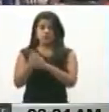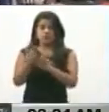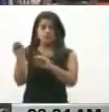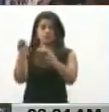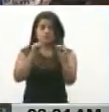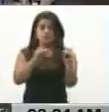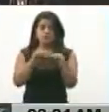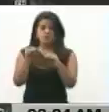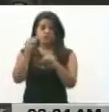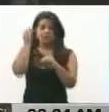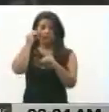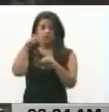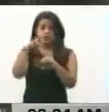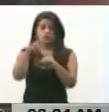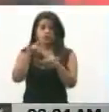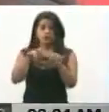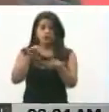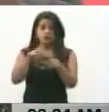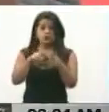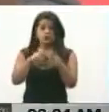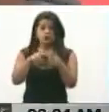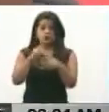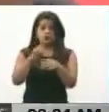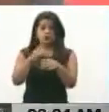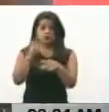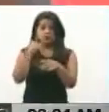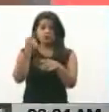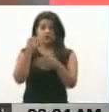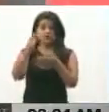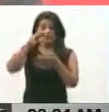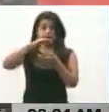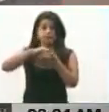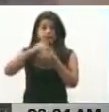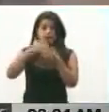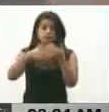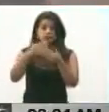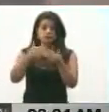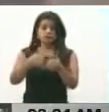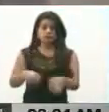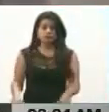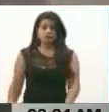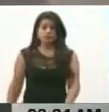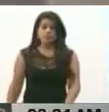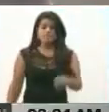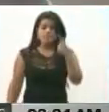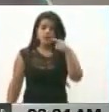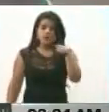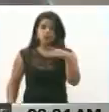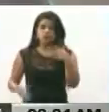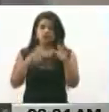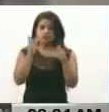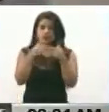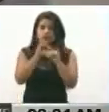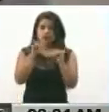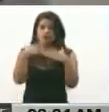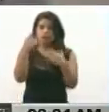una tablet, para una computadora. Evidentemente le falta una carcasa, está en proceso de optimización. ¿Y para cuándo podríamos, ya tenemos que ir cerrando, pero